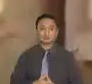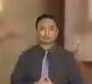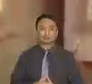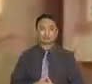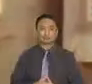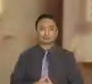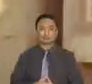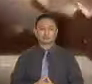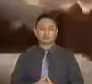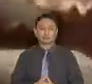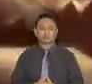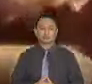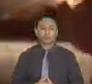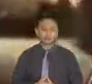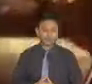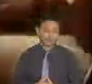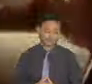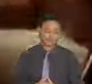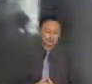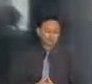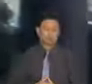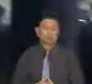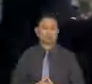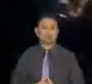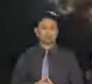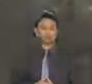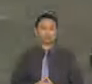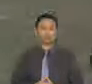informó Alvaro Terán